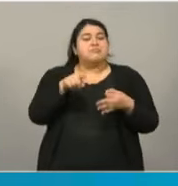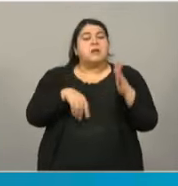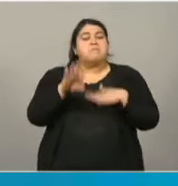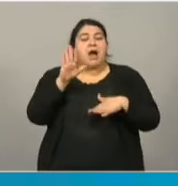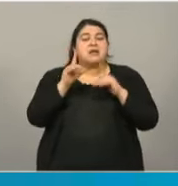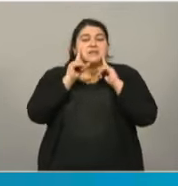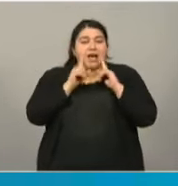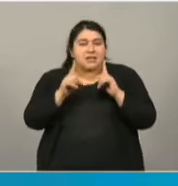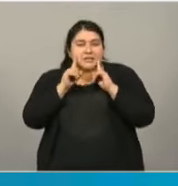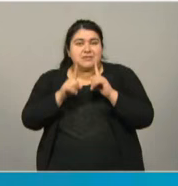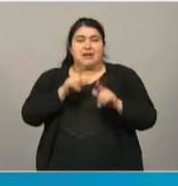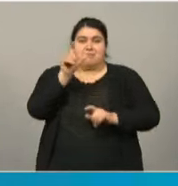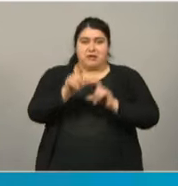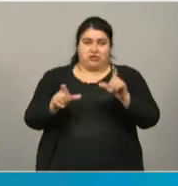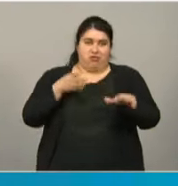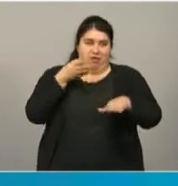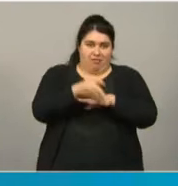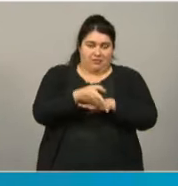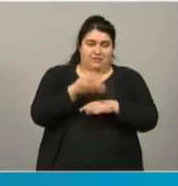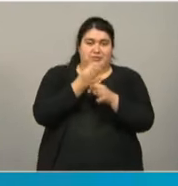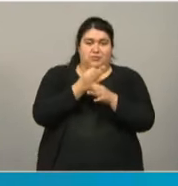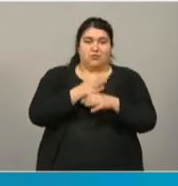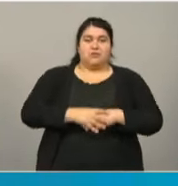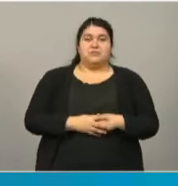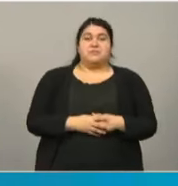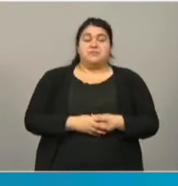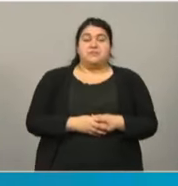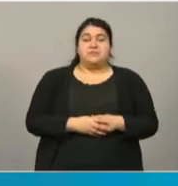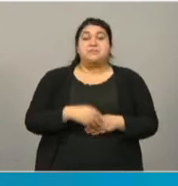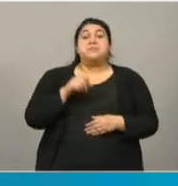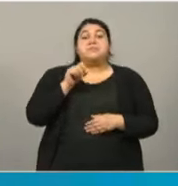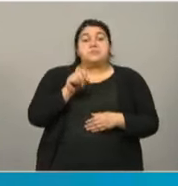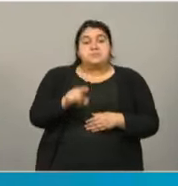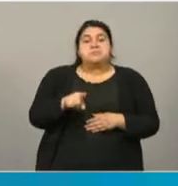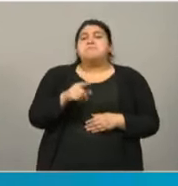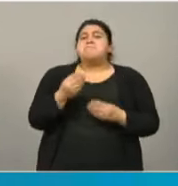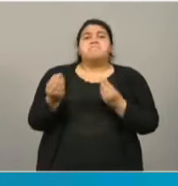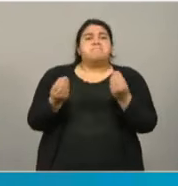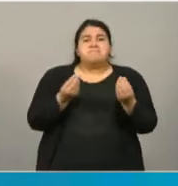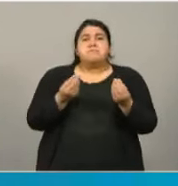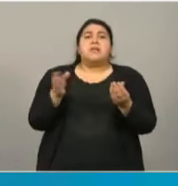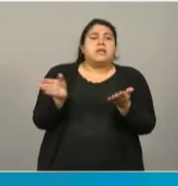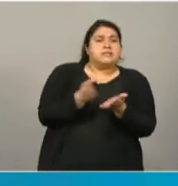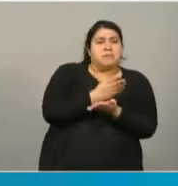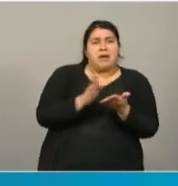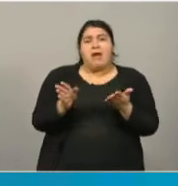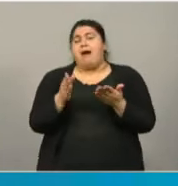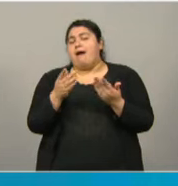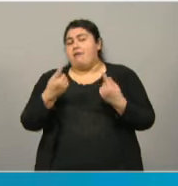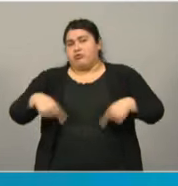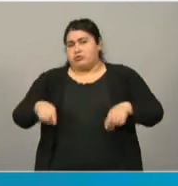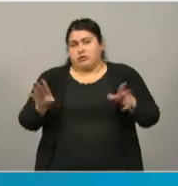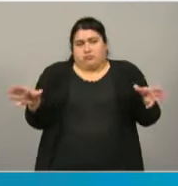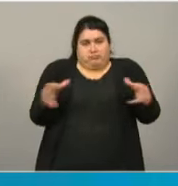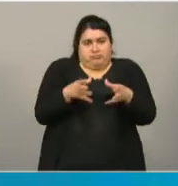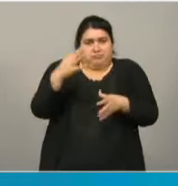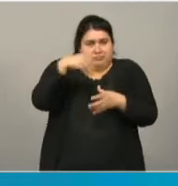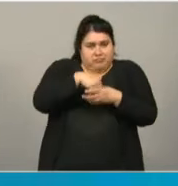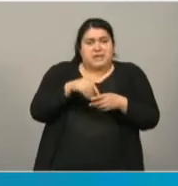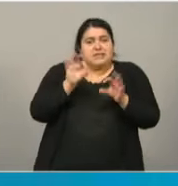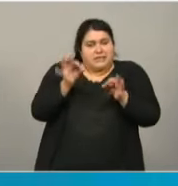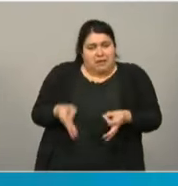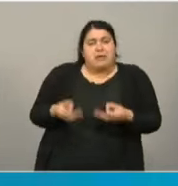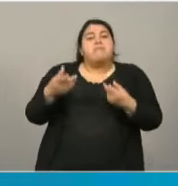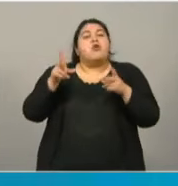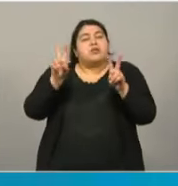a las escuelas las bonarense 11,000 establecimientos eh donde no hay ningún tipo de discrecionalidad no sabemos que eso también está bastante instalado